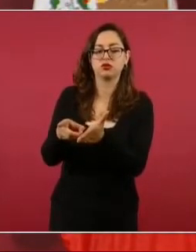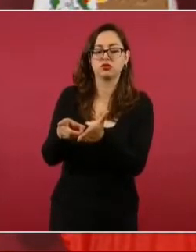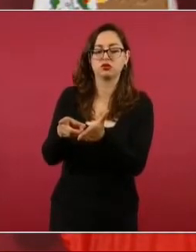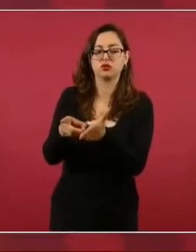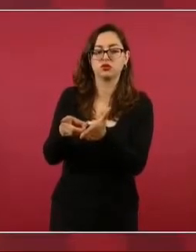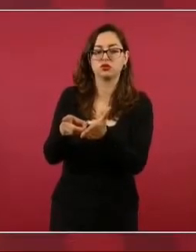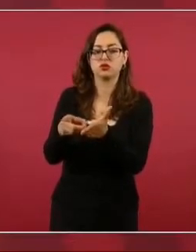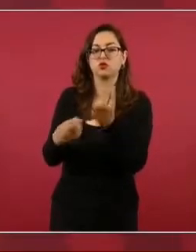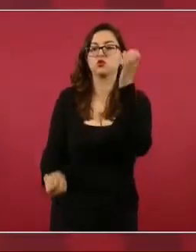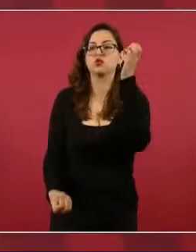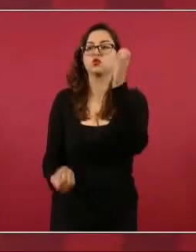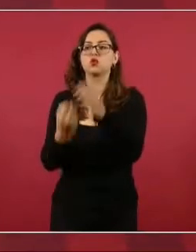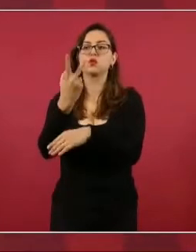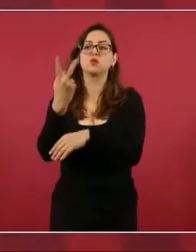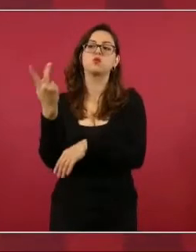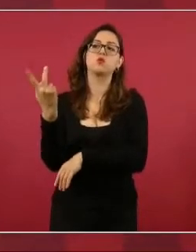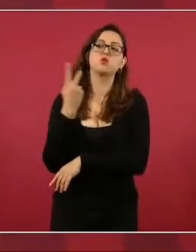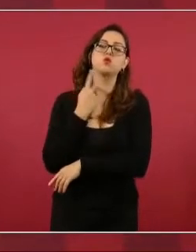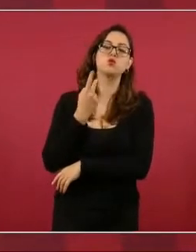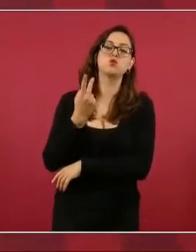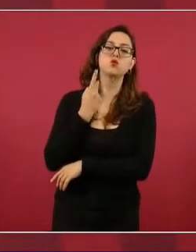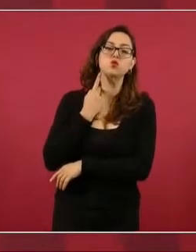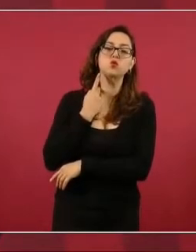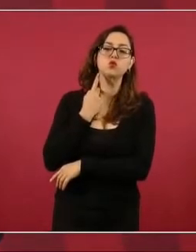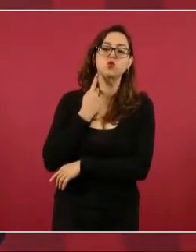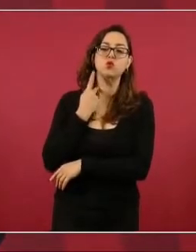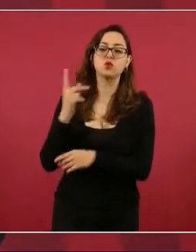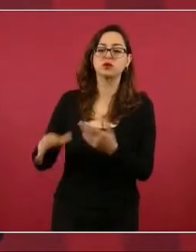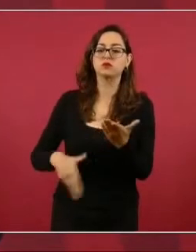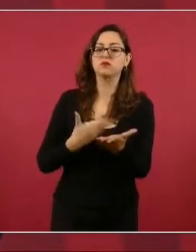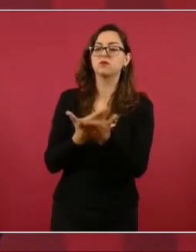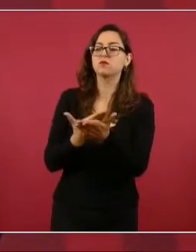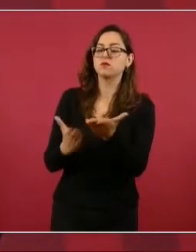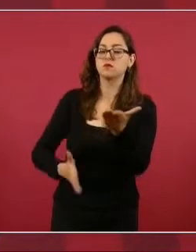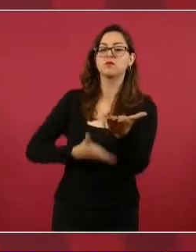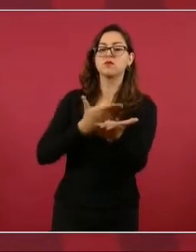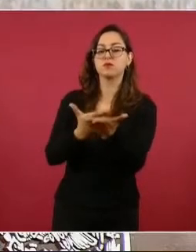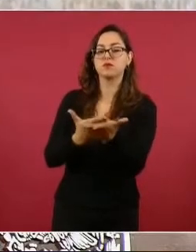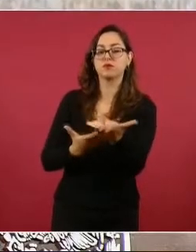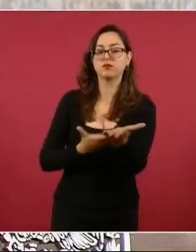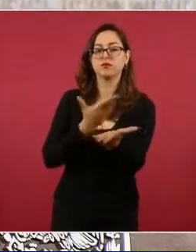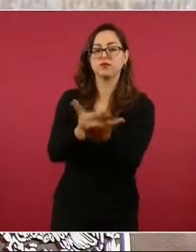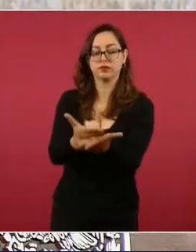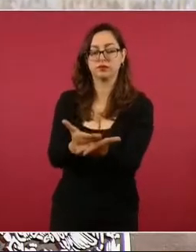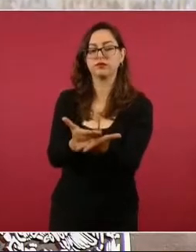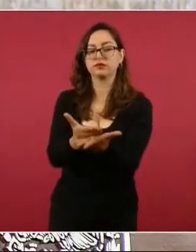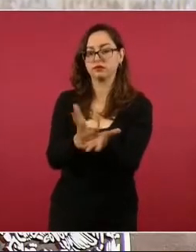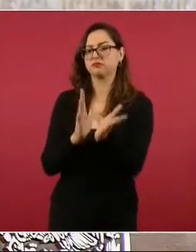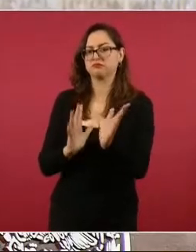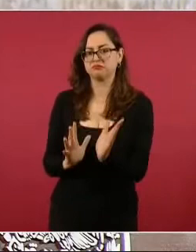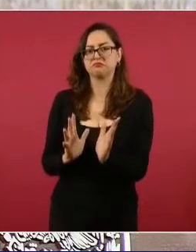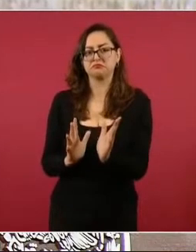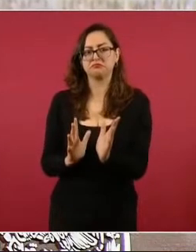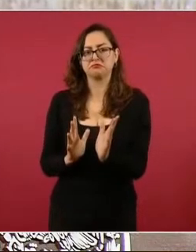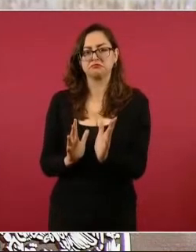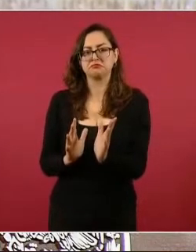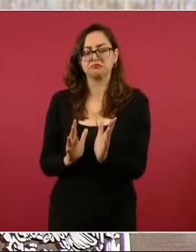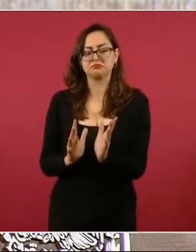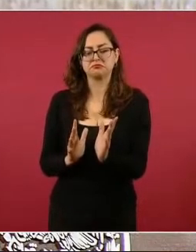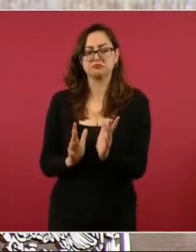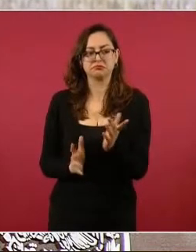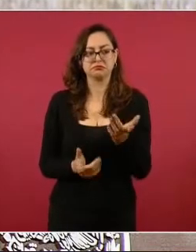Nuevas políticas públicas. Habían hasta, y siguen habiendo,